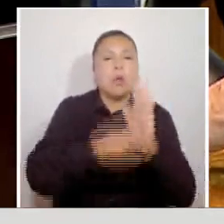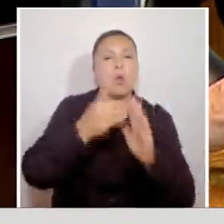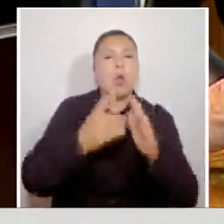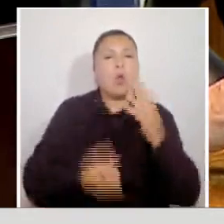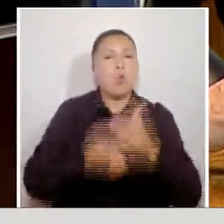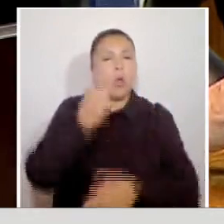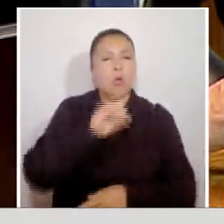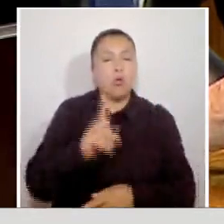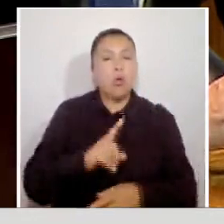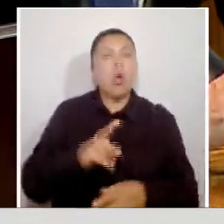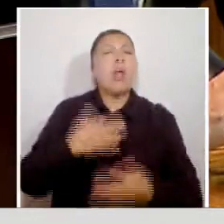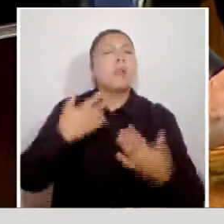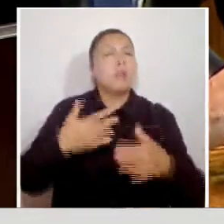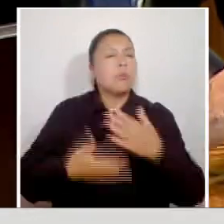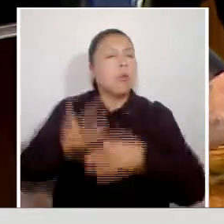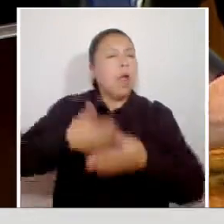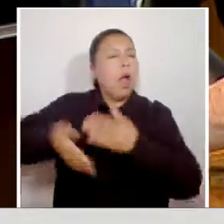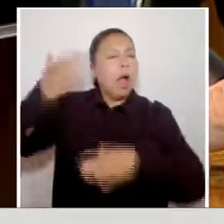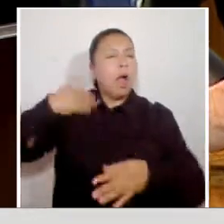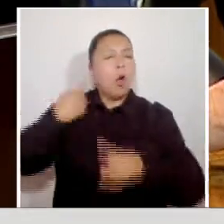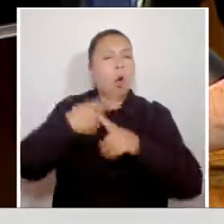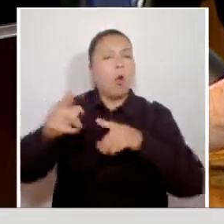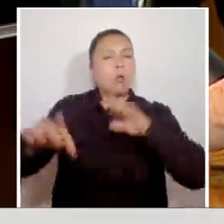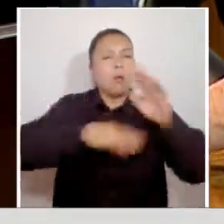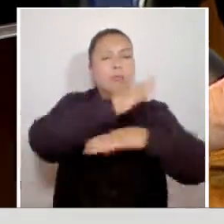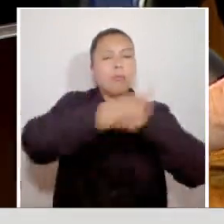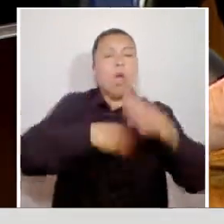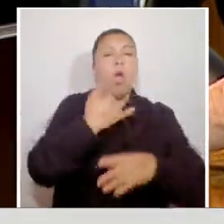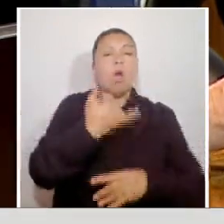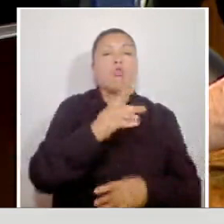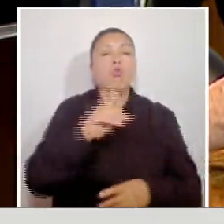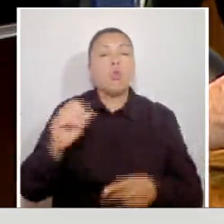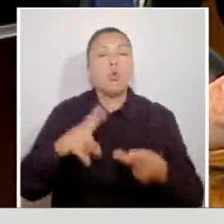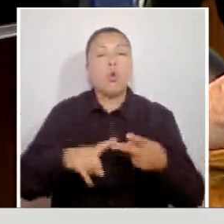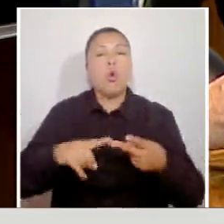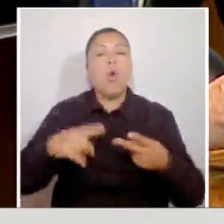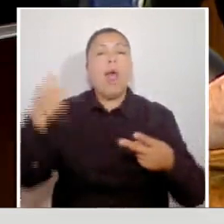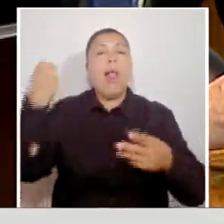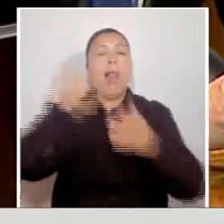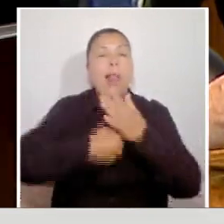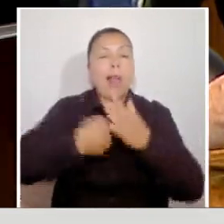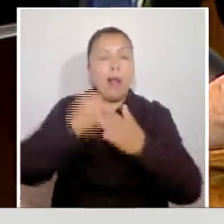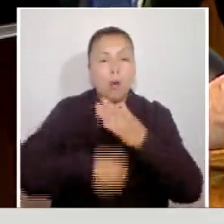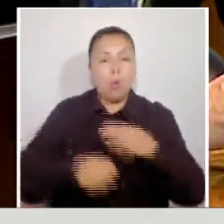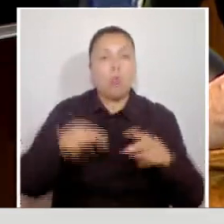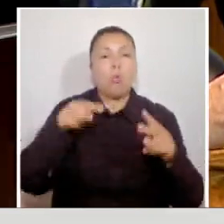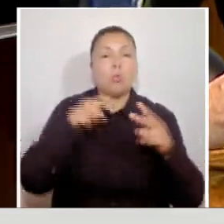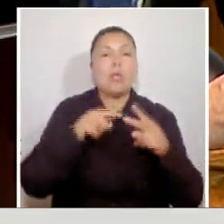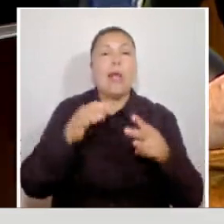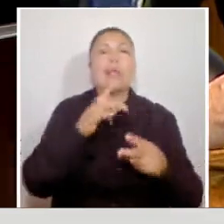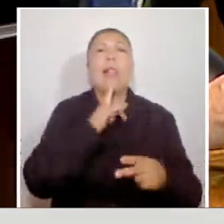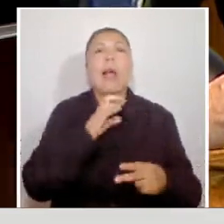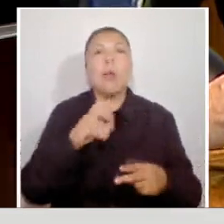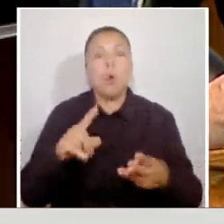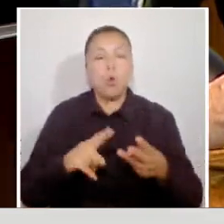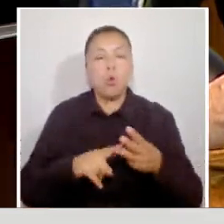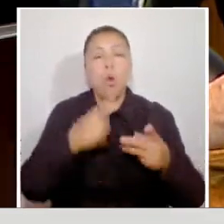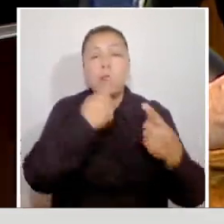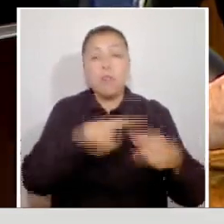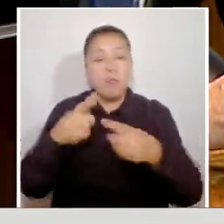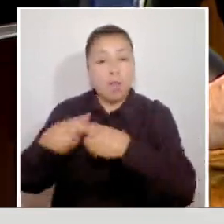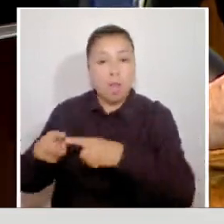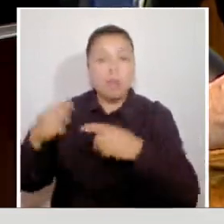pasado otras artes marciales como el yudo la lucha el karate El tondo el Kendo fueron considerados